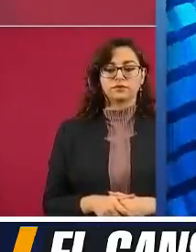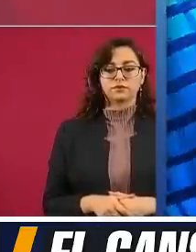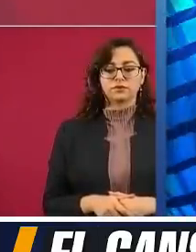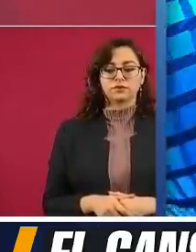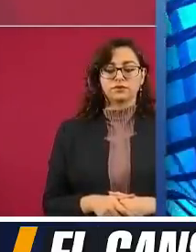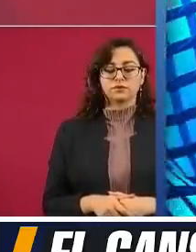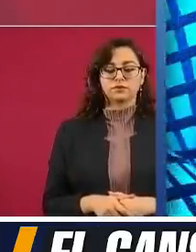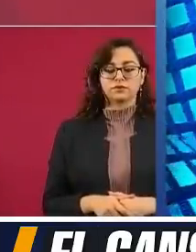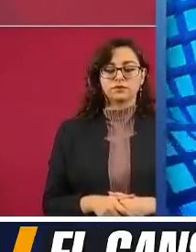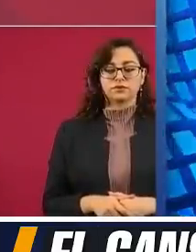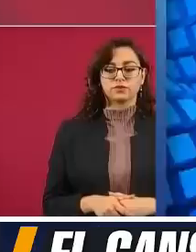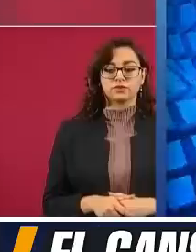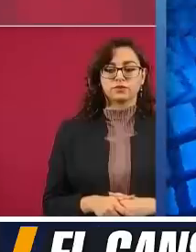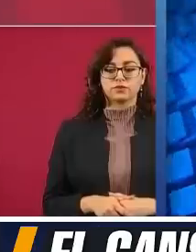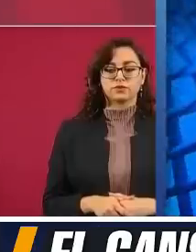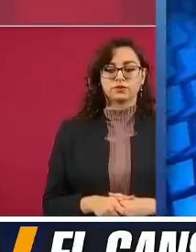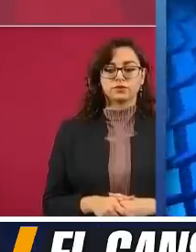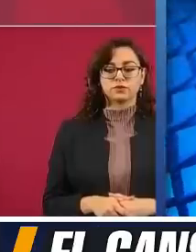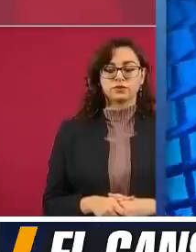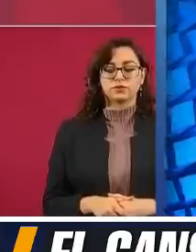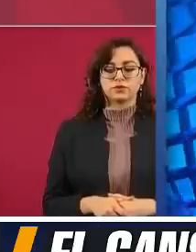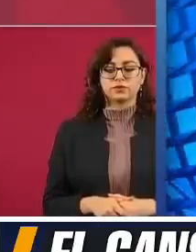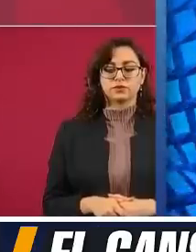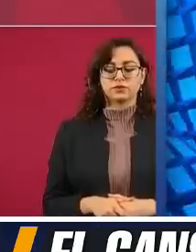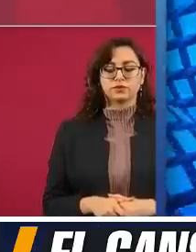Graciela Márquez Colín